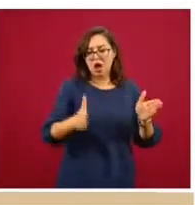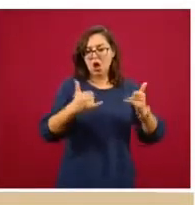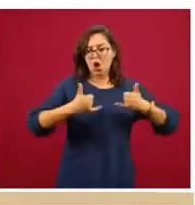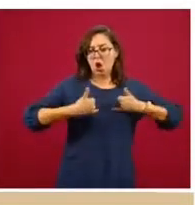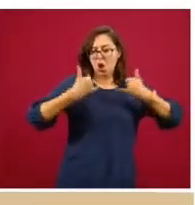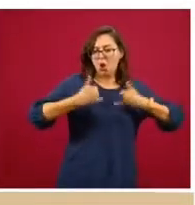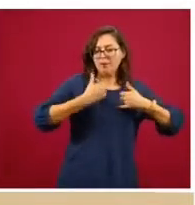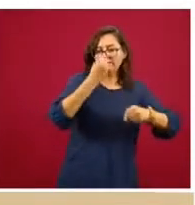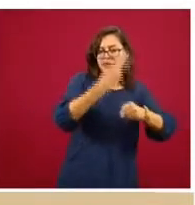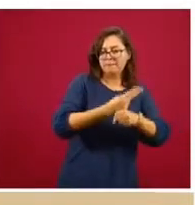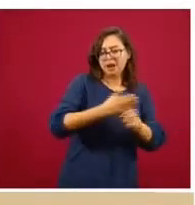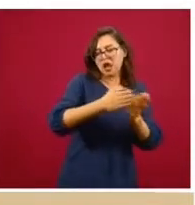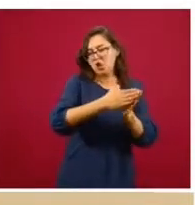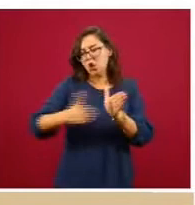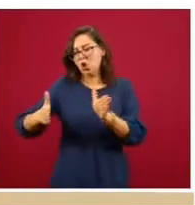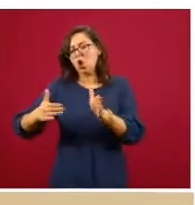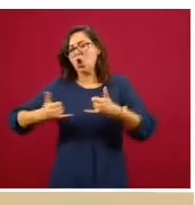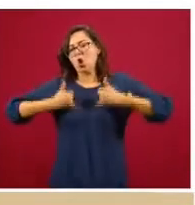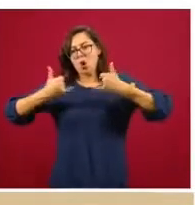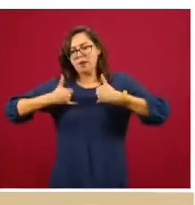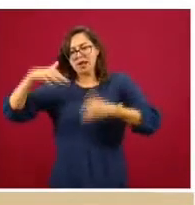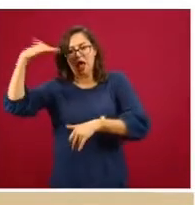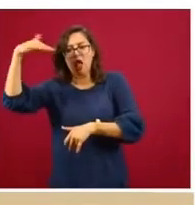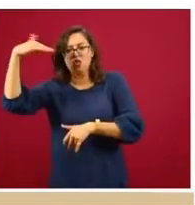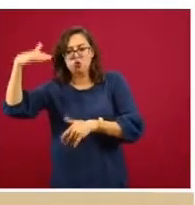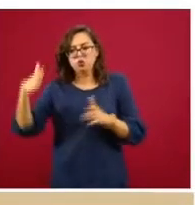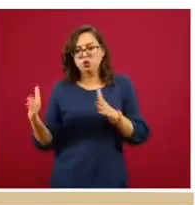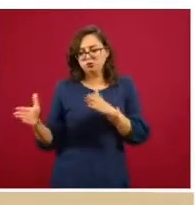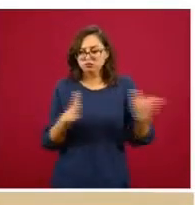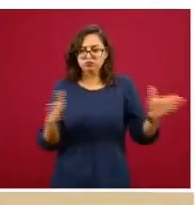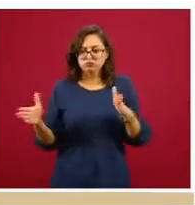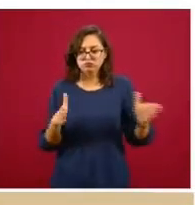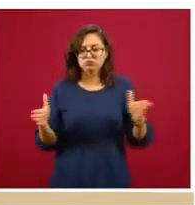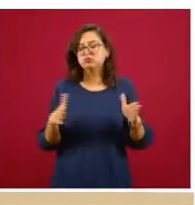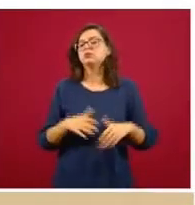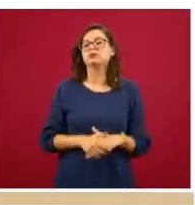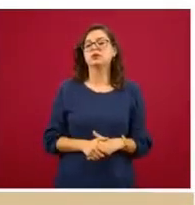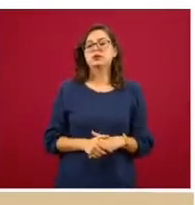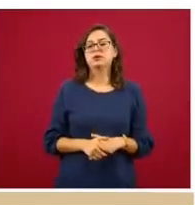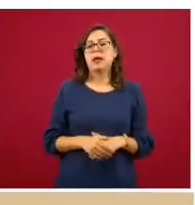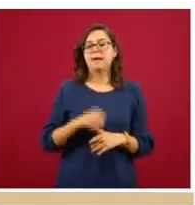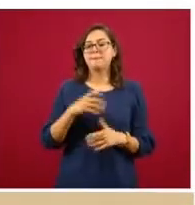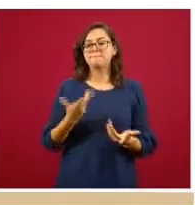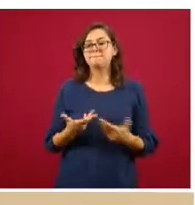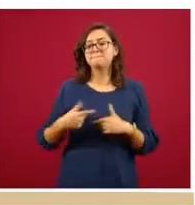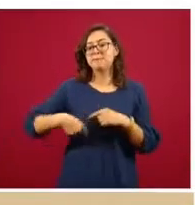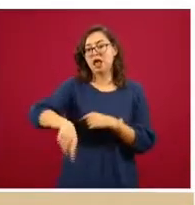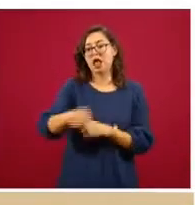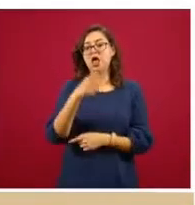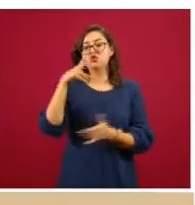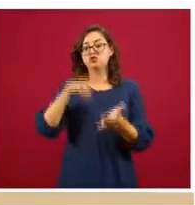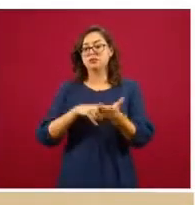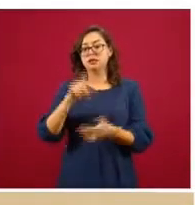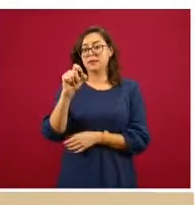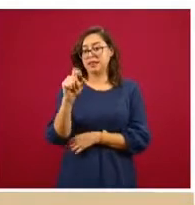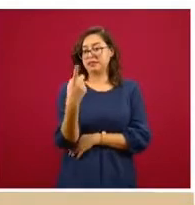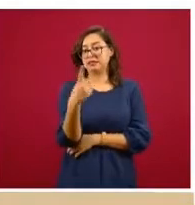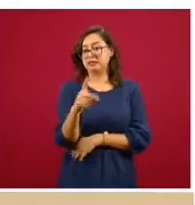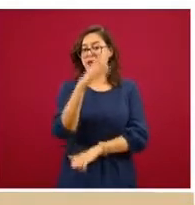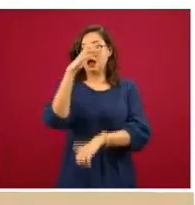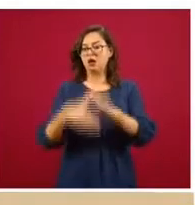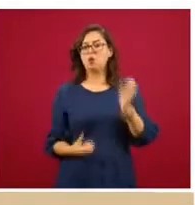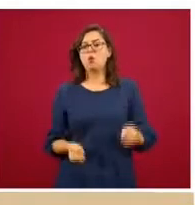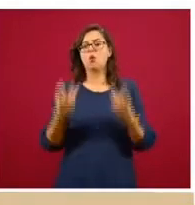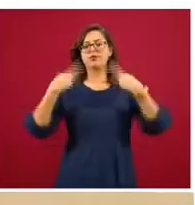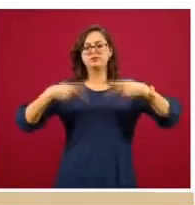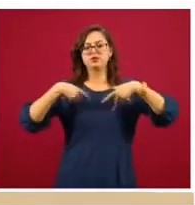importante, estamos estimando atender alrededor de 10,000 personas jóvenes y adolescentes hasta diciembre del 2020. También compartirles